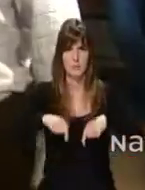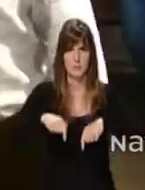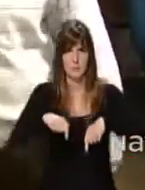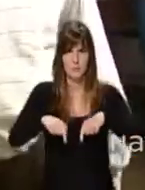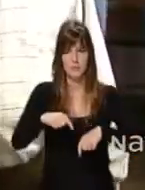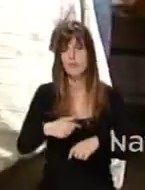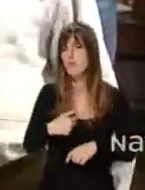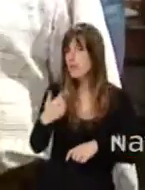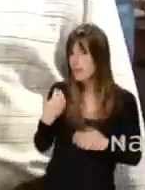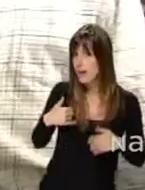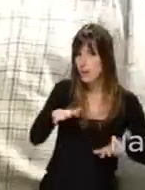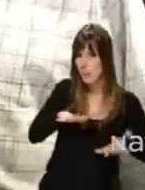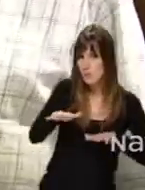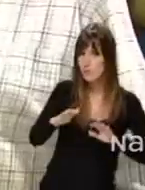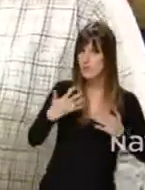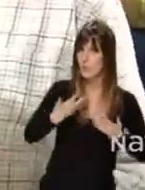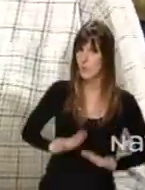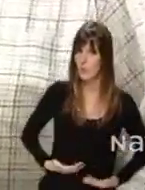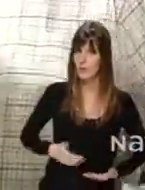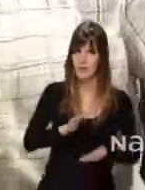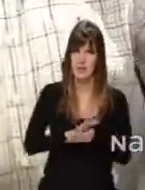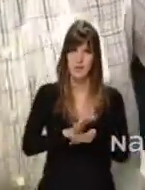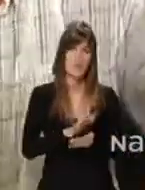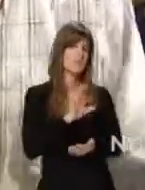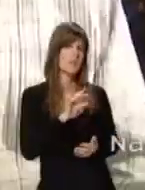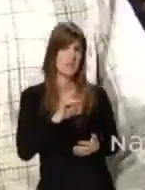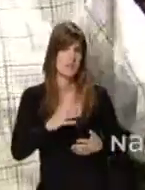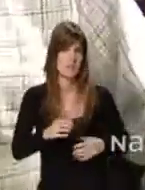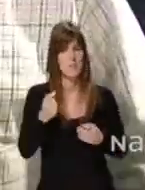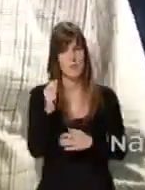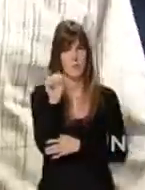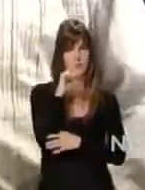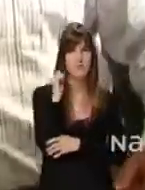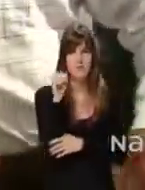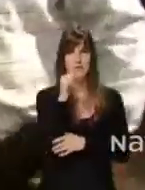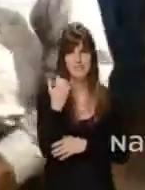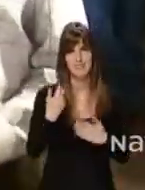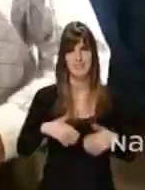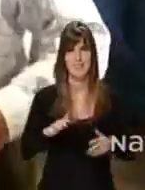Pues una vez hechos los movimientos ya estás más tranquilo. ¿A que sí? No. ¿Así?